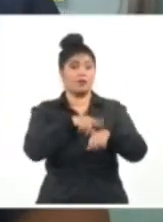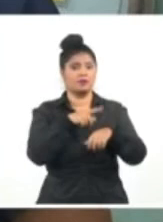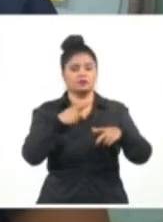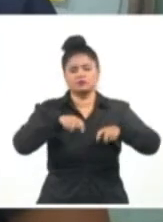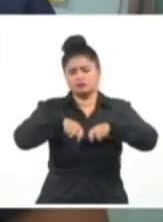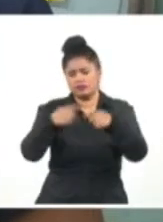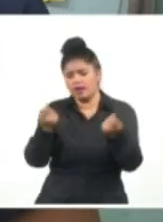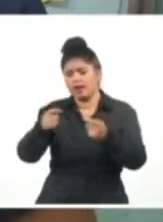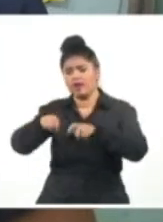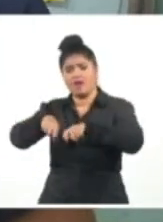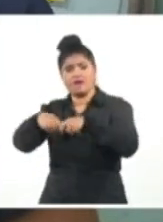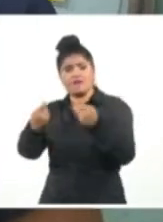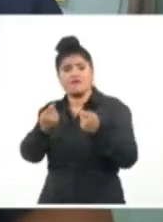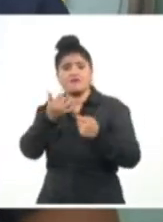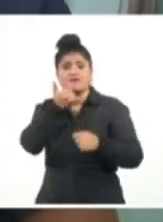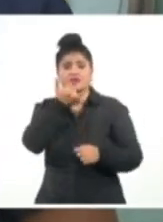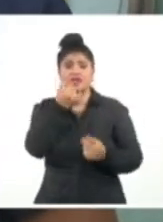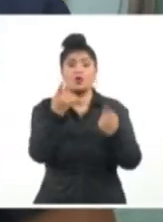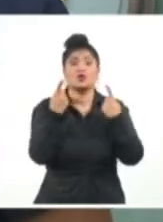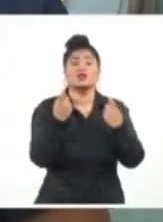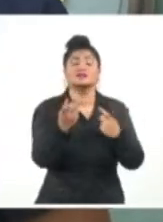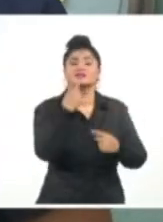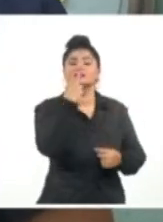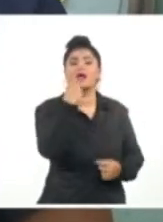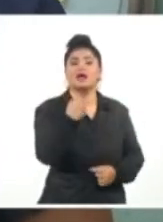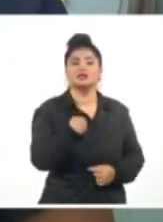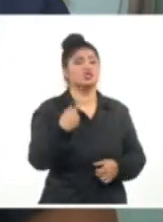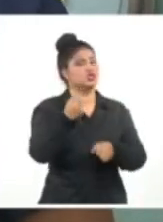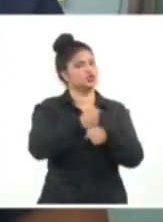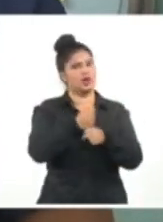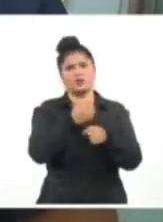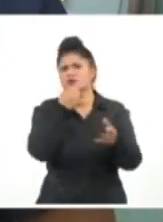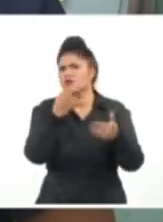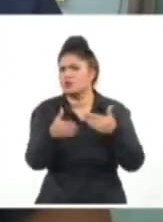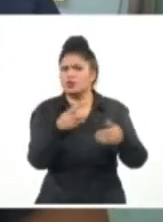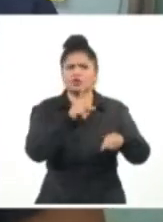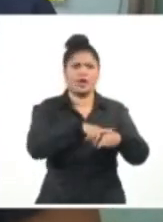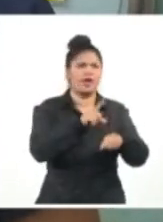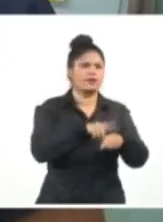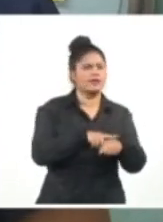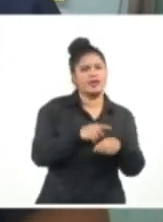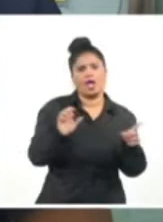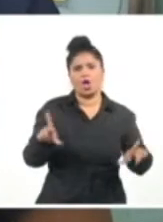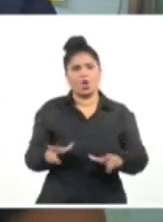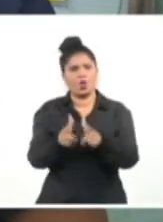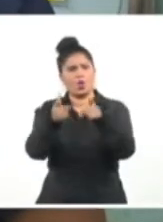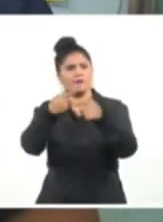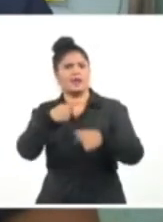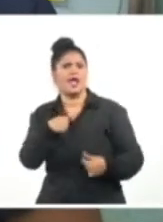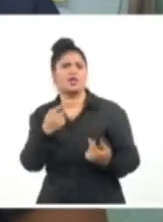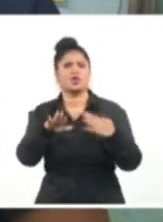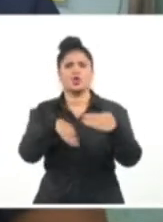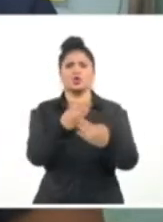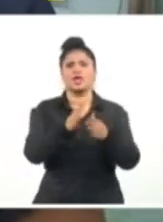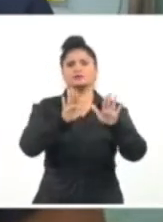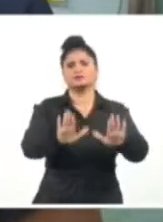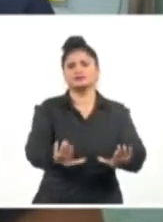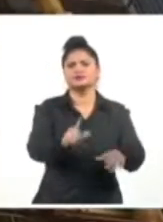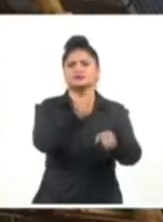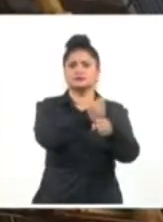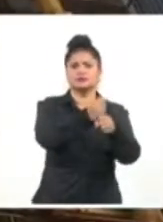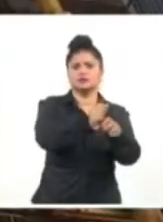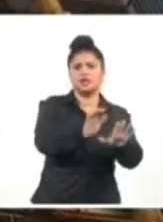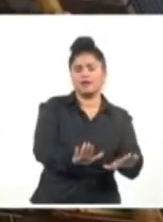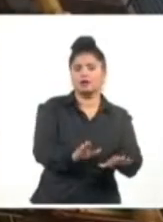necesita, necesita no, nuestra atención. No importa qué día sea, si es nuestro cumpleaños, si es un feriado, tenemos que atender a todo lo que